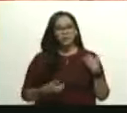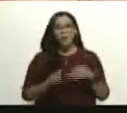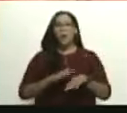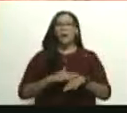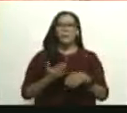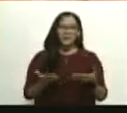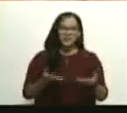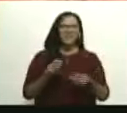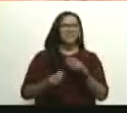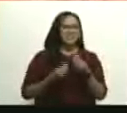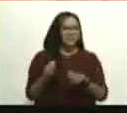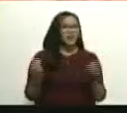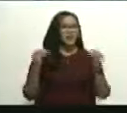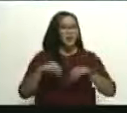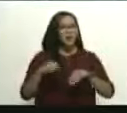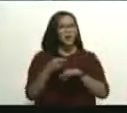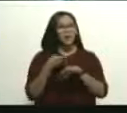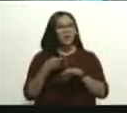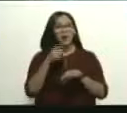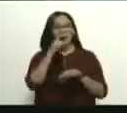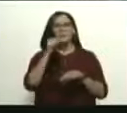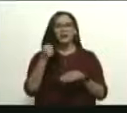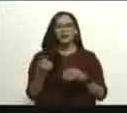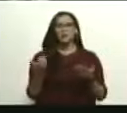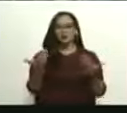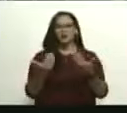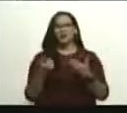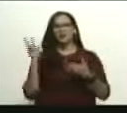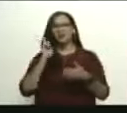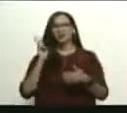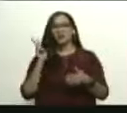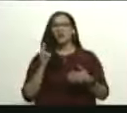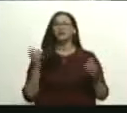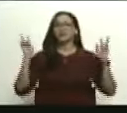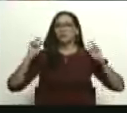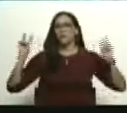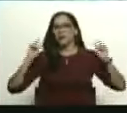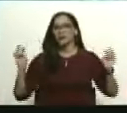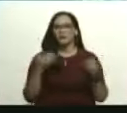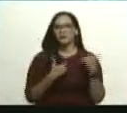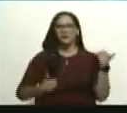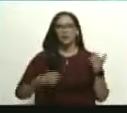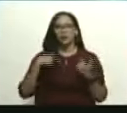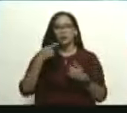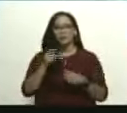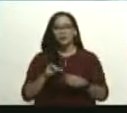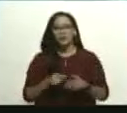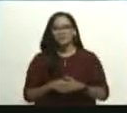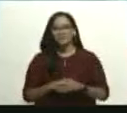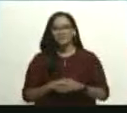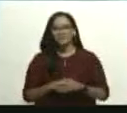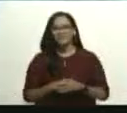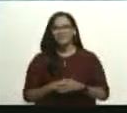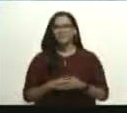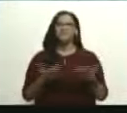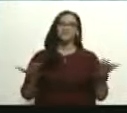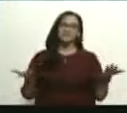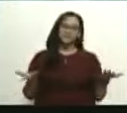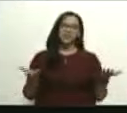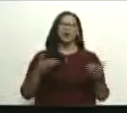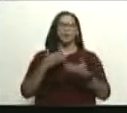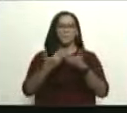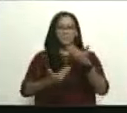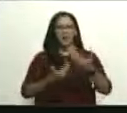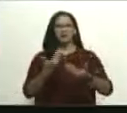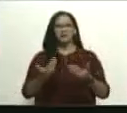qué hicieron un acuerdo con el gobierno de Nicolás Maduro para traer a estos venezolanos si según ellos el presidente es otra persona? Evidentemente ya es un paso